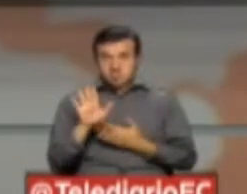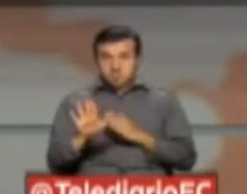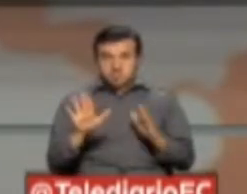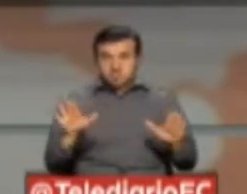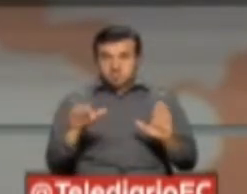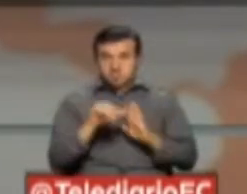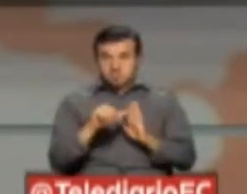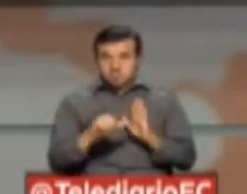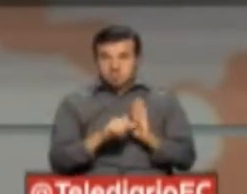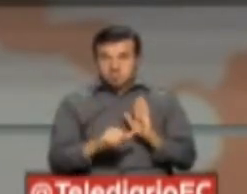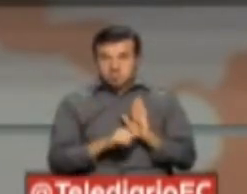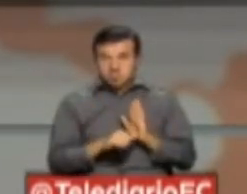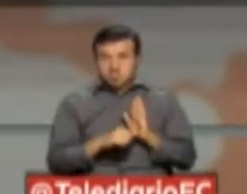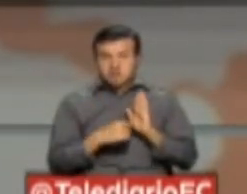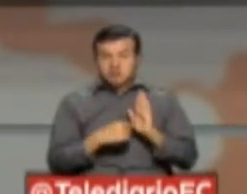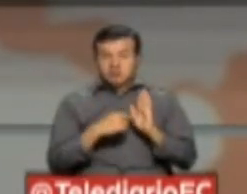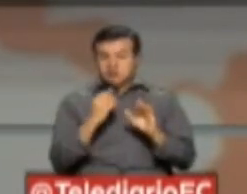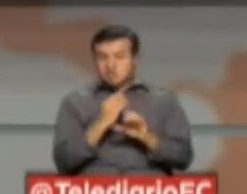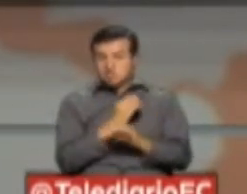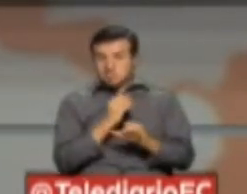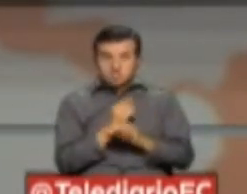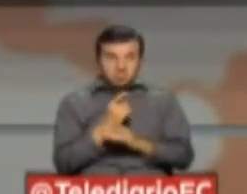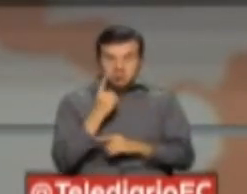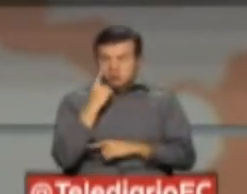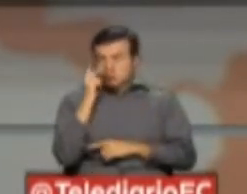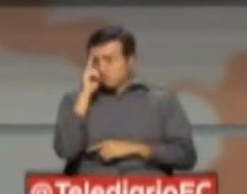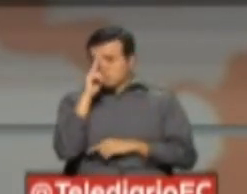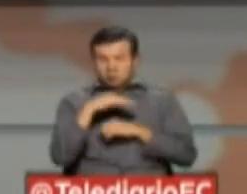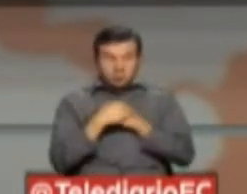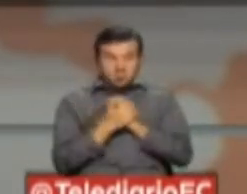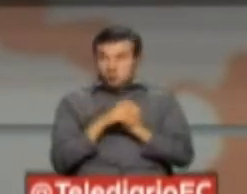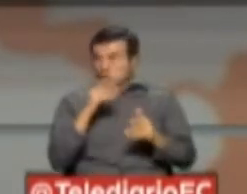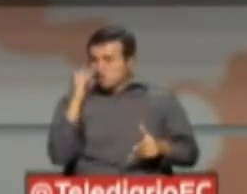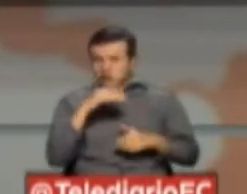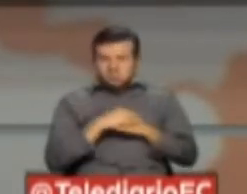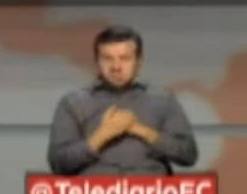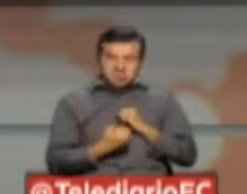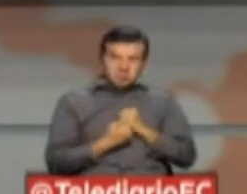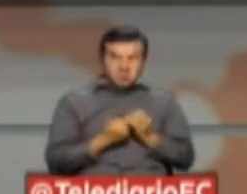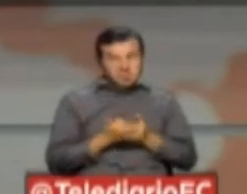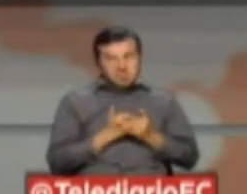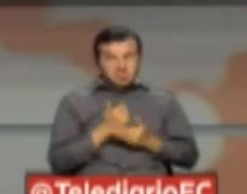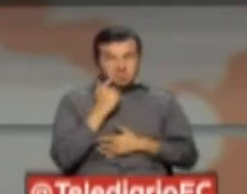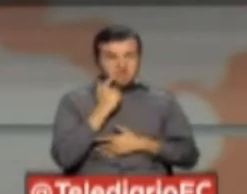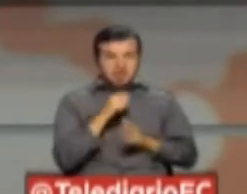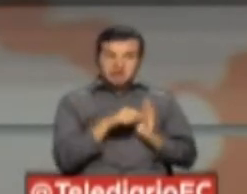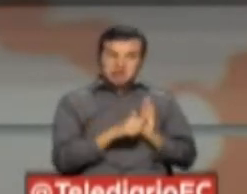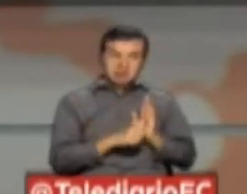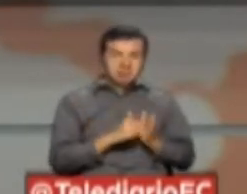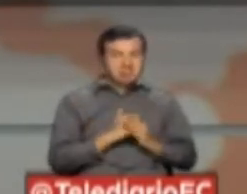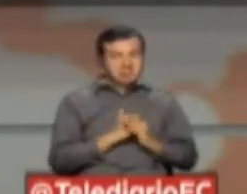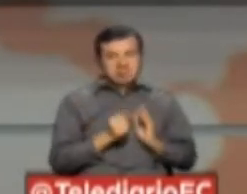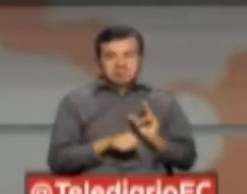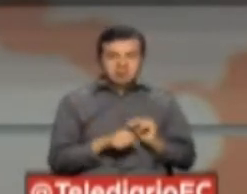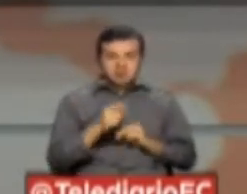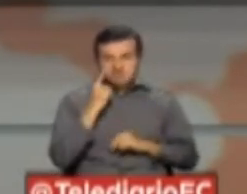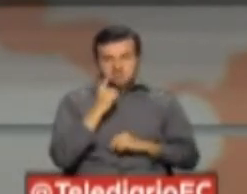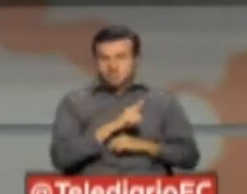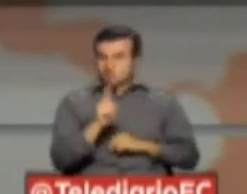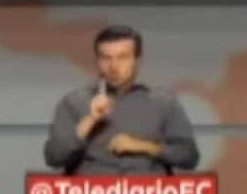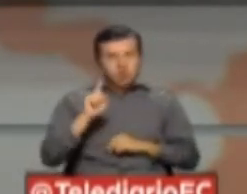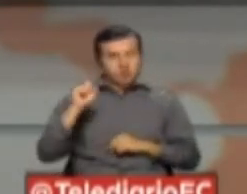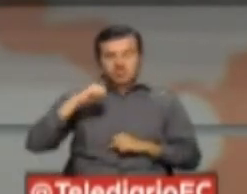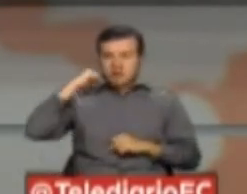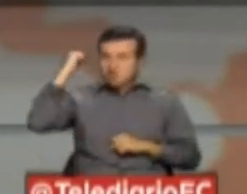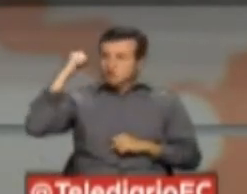artículo estén con la calculadora política y electoral ahí viendo si le conviene o no le conviene ese articulado el derecho